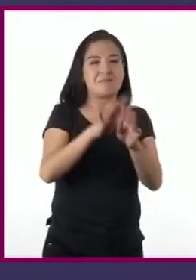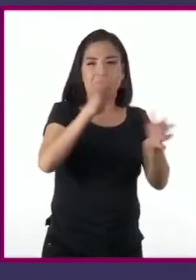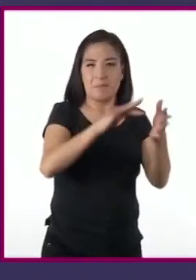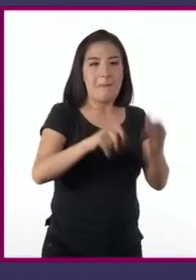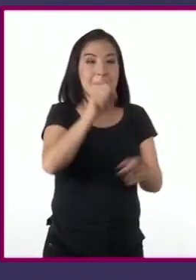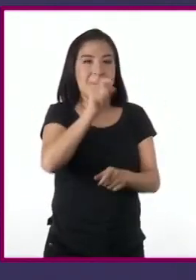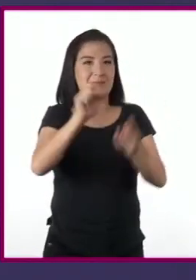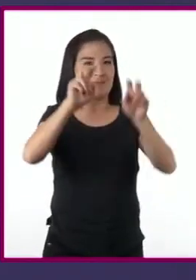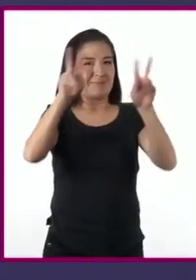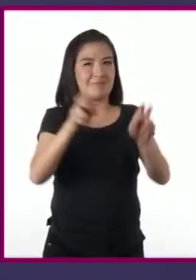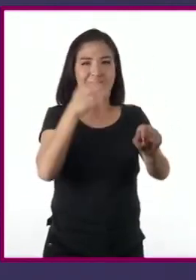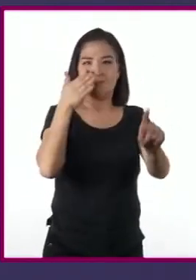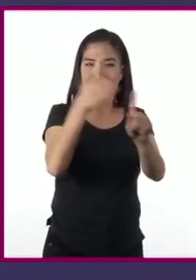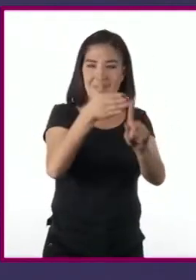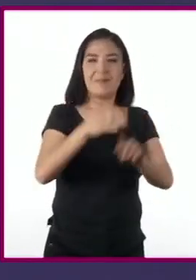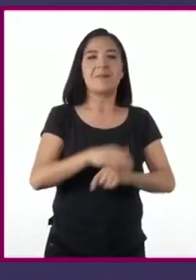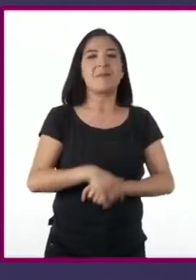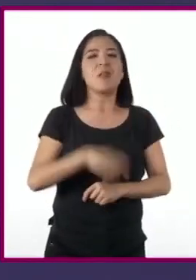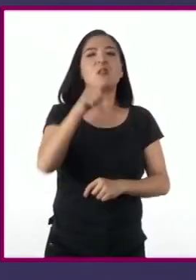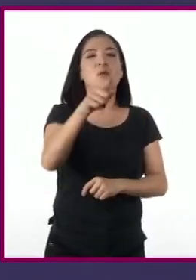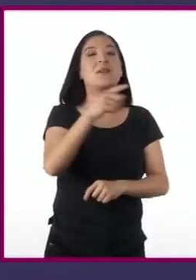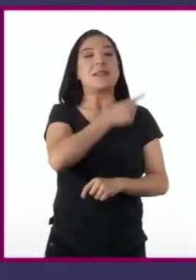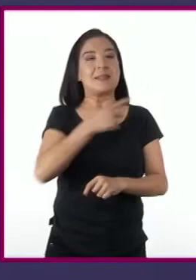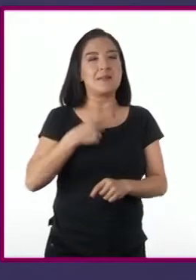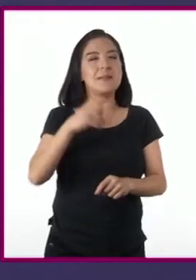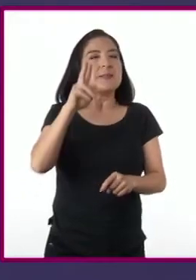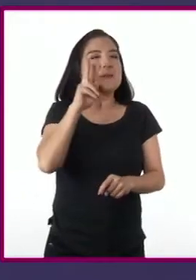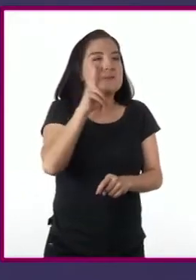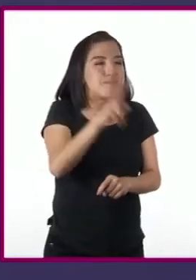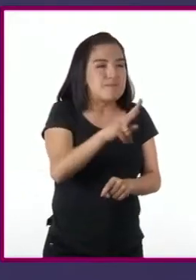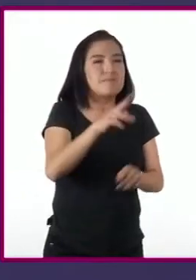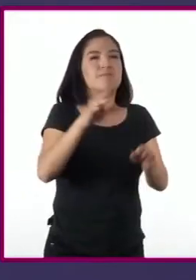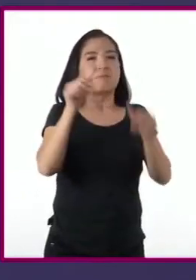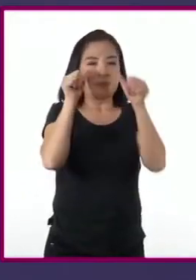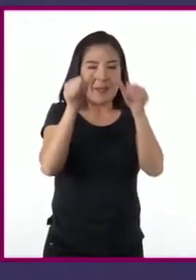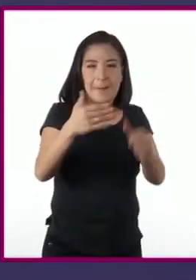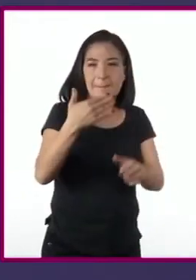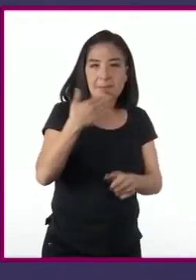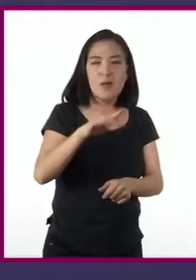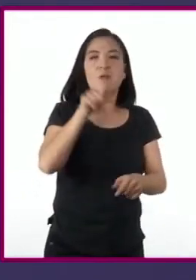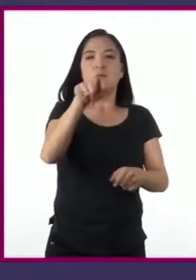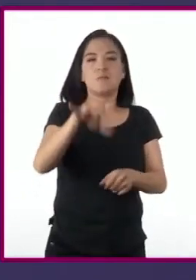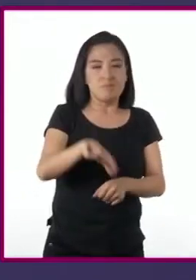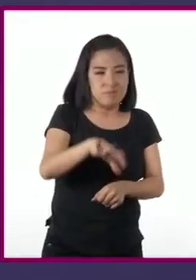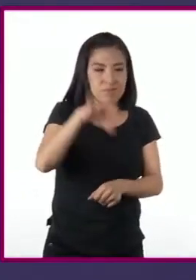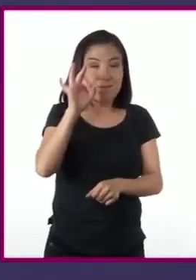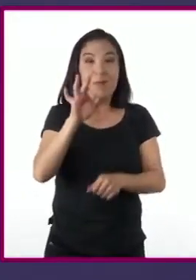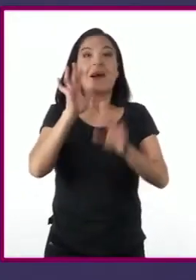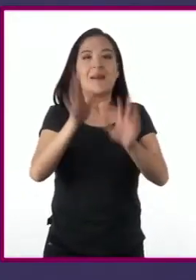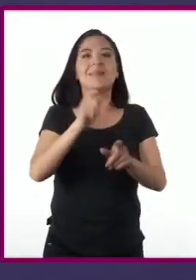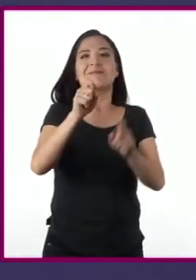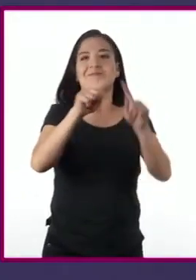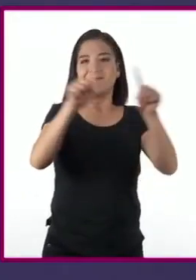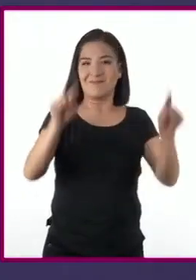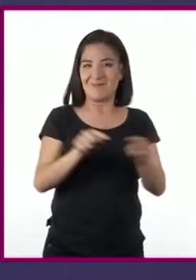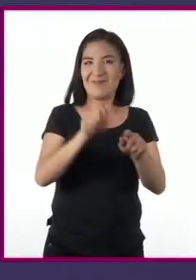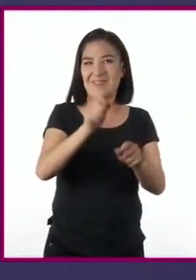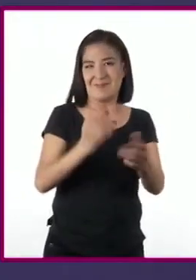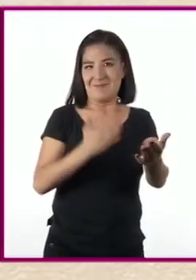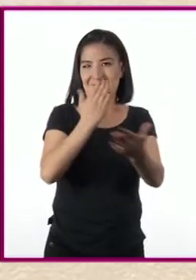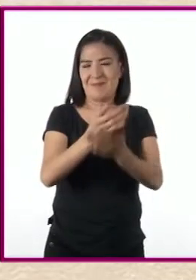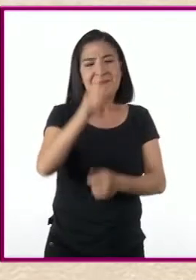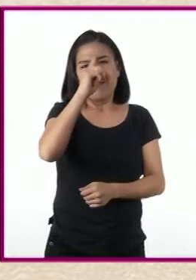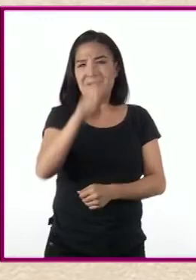tema. Será necesario que ustedes sean más observadores y encuentren lo que la tabla les pide. Es muy